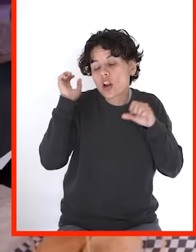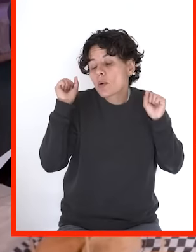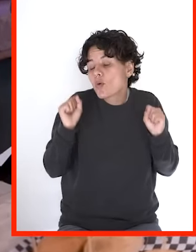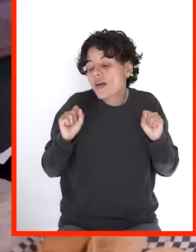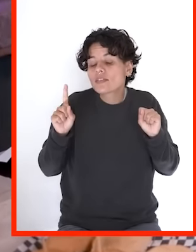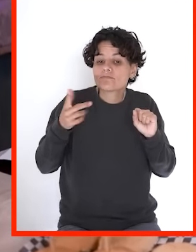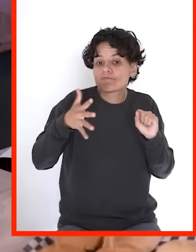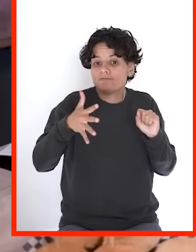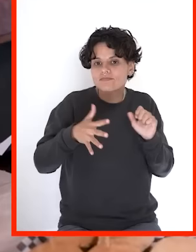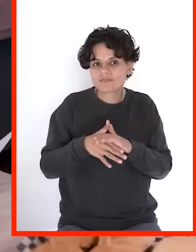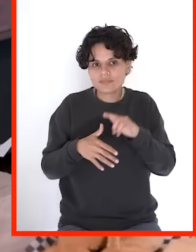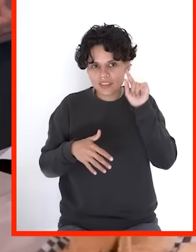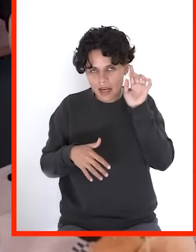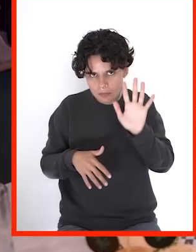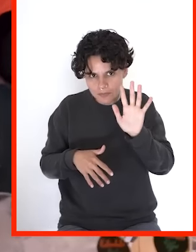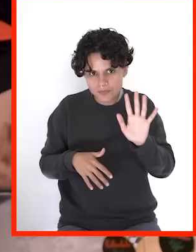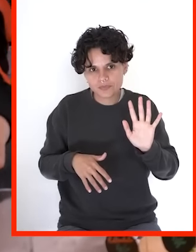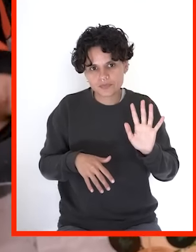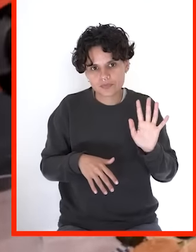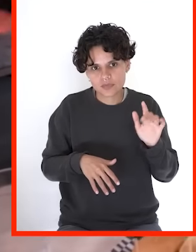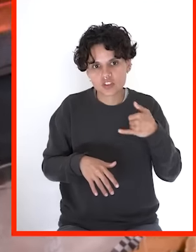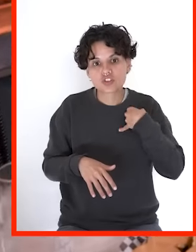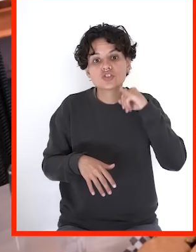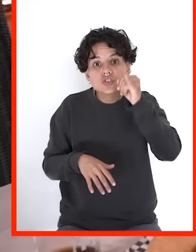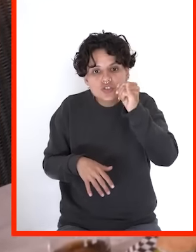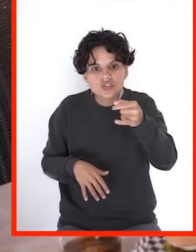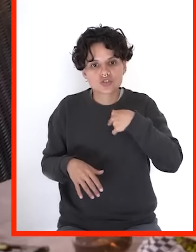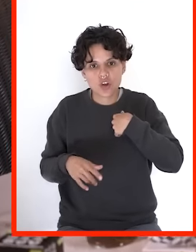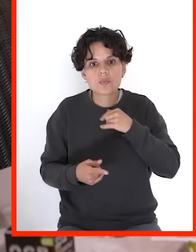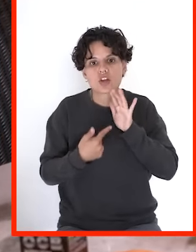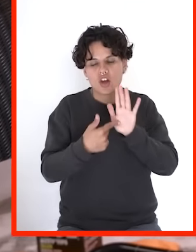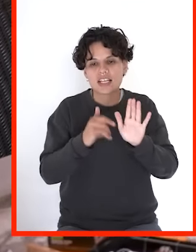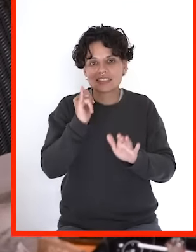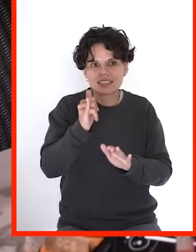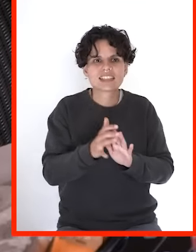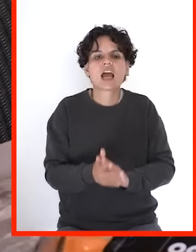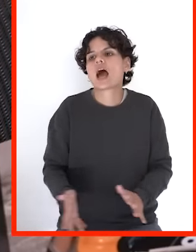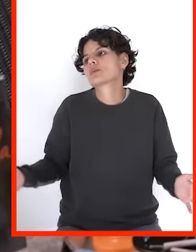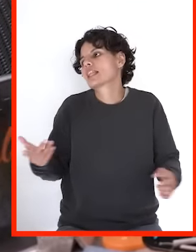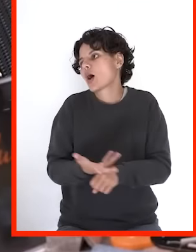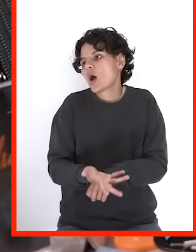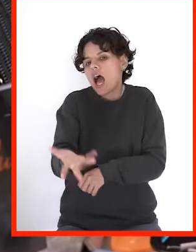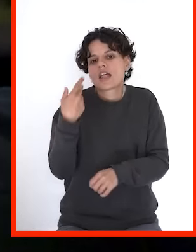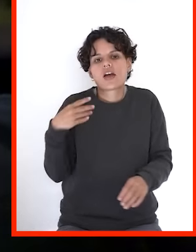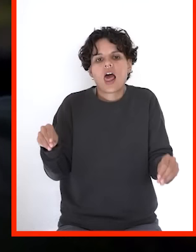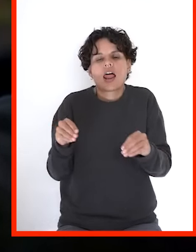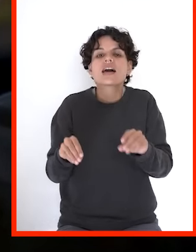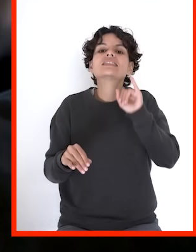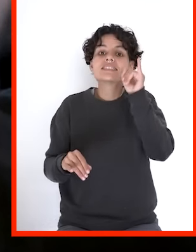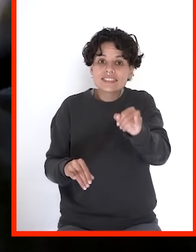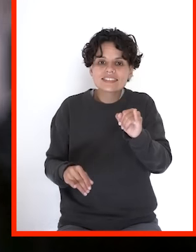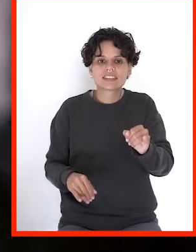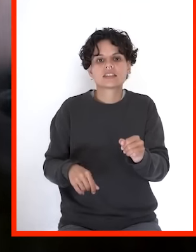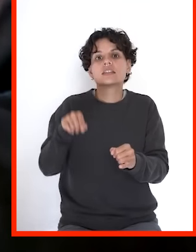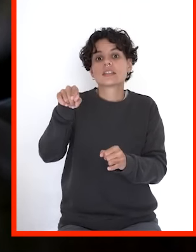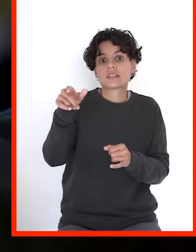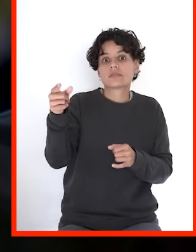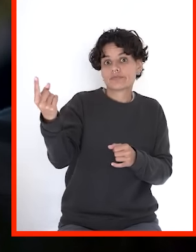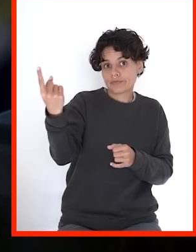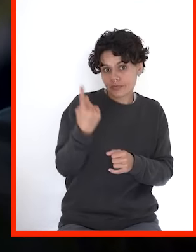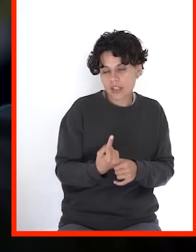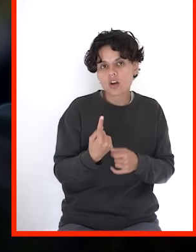pero tú tocaste, memoria, pero tocaste por esa weá, si la weá ya pasó hace tiempo. Oye, se curaron. tocó con nosotros se sin cabros. Ser